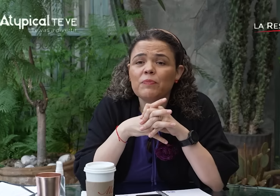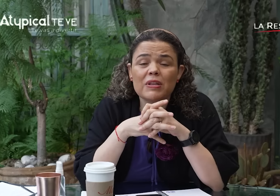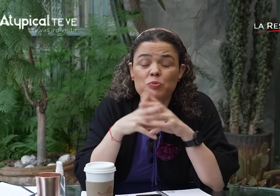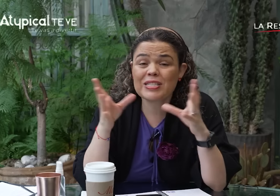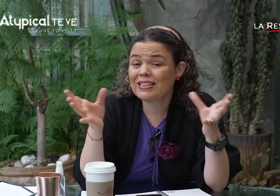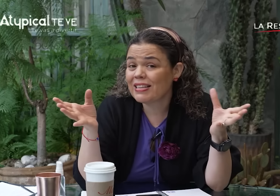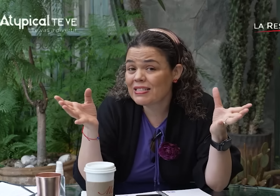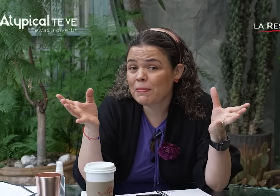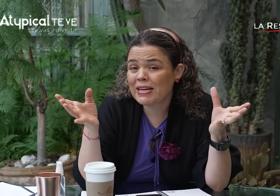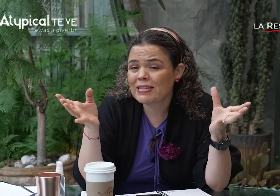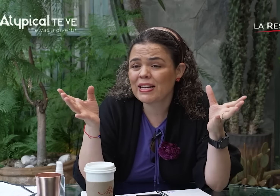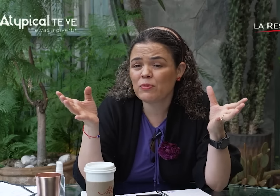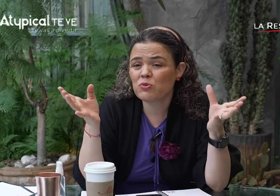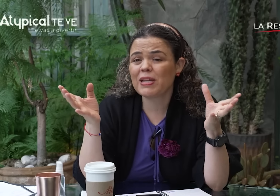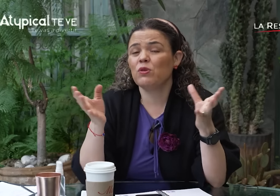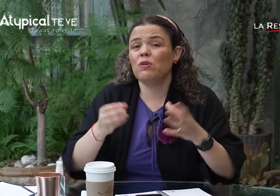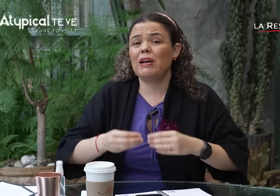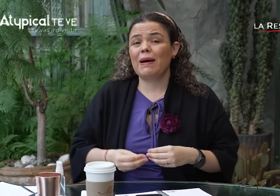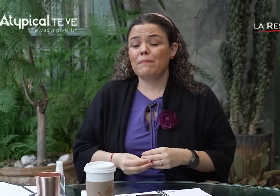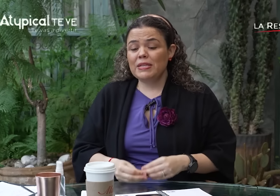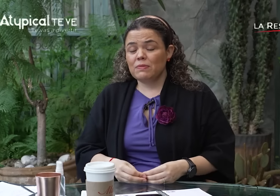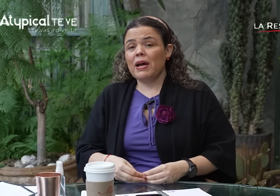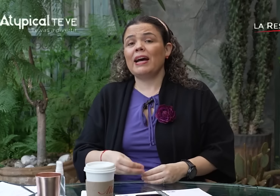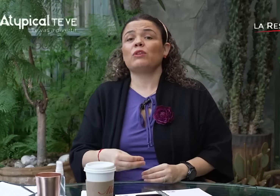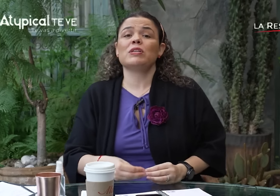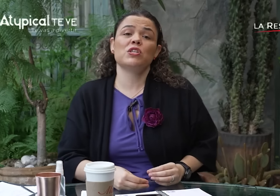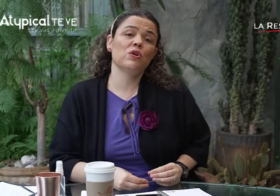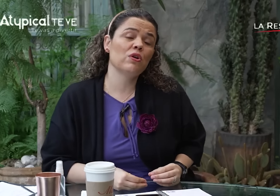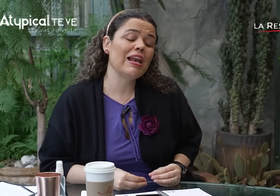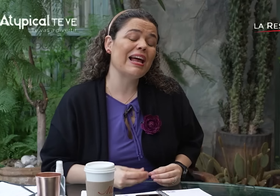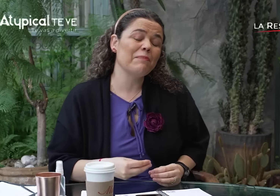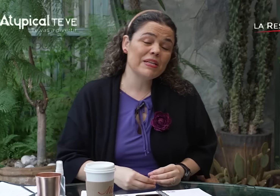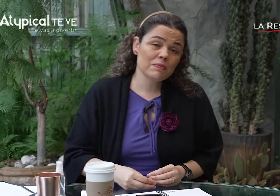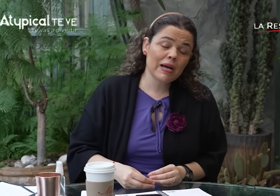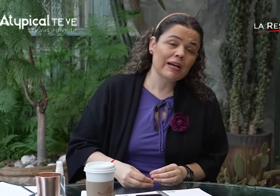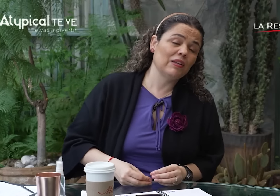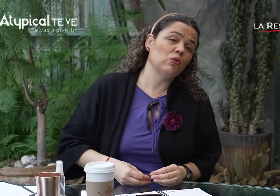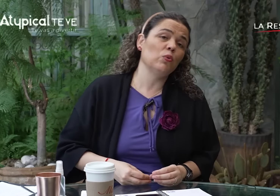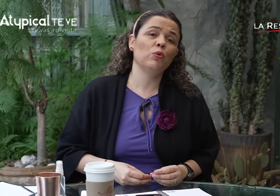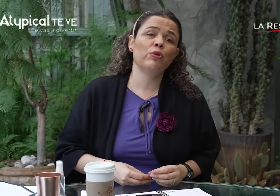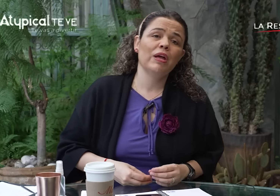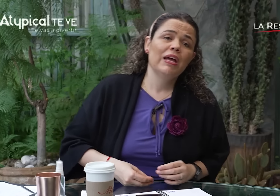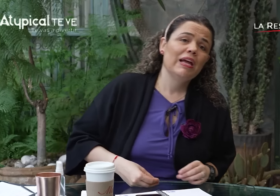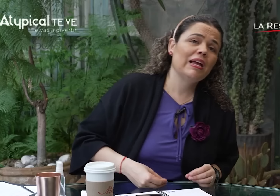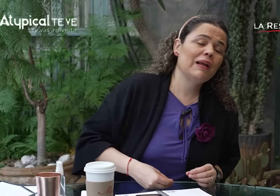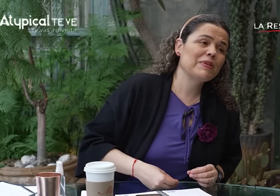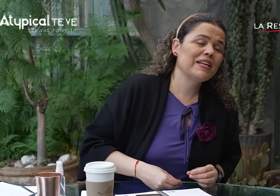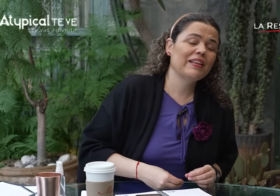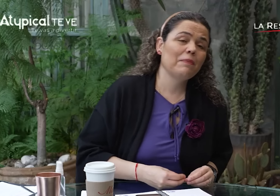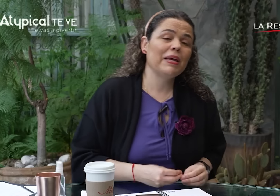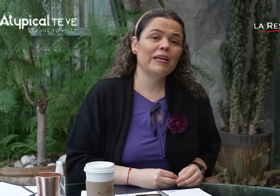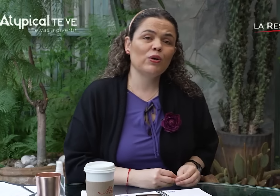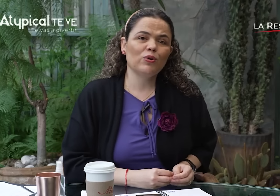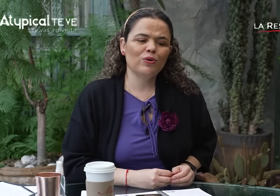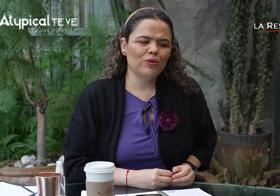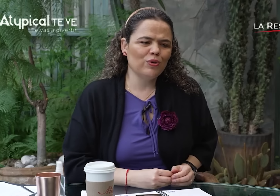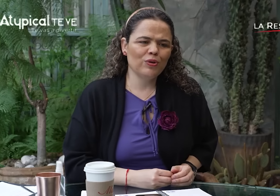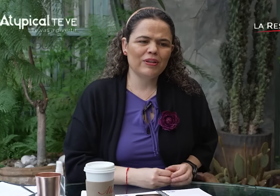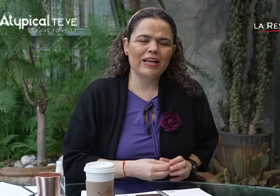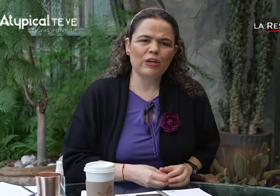3 semanas. Después de 3 semanas seguimos viendo la misma actuación, la misma actitud. La presidenta de